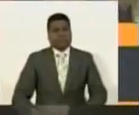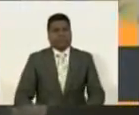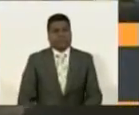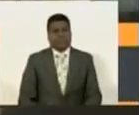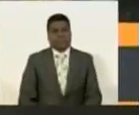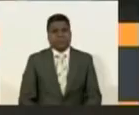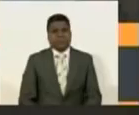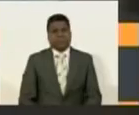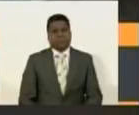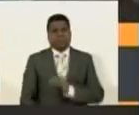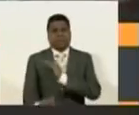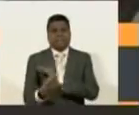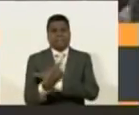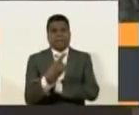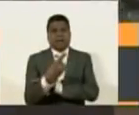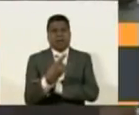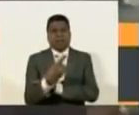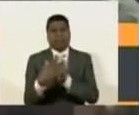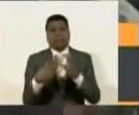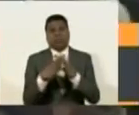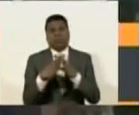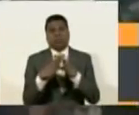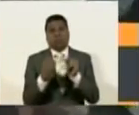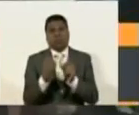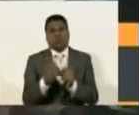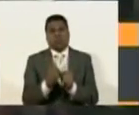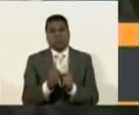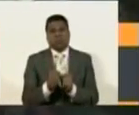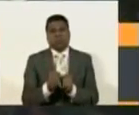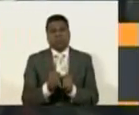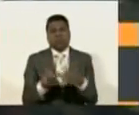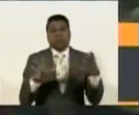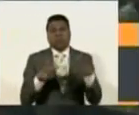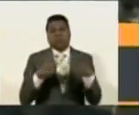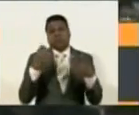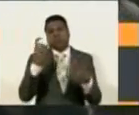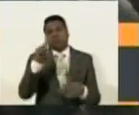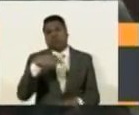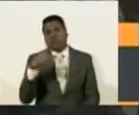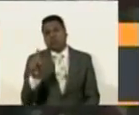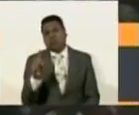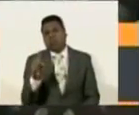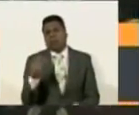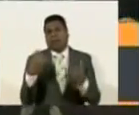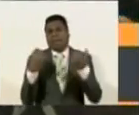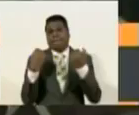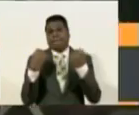El terrorismo, el tema del terrorismo. ¿Son o no son prácticas terroristas?